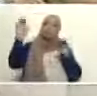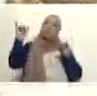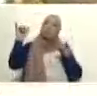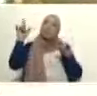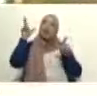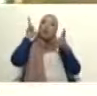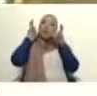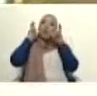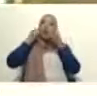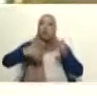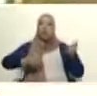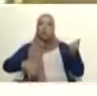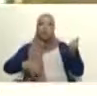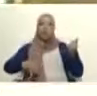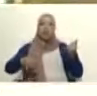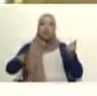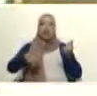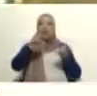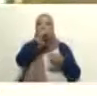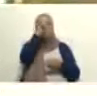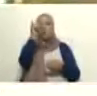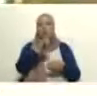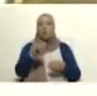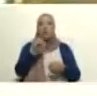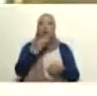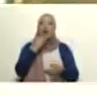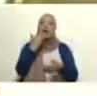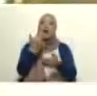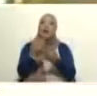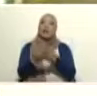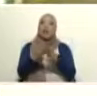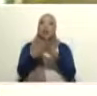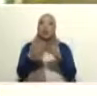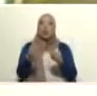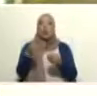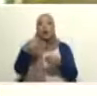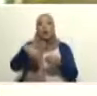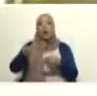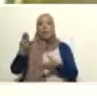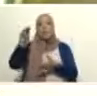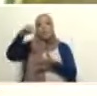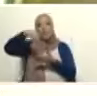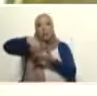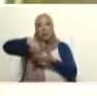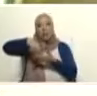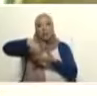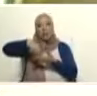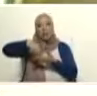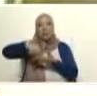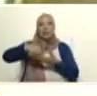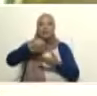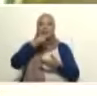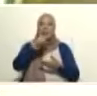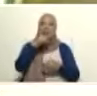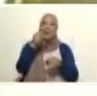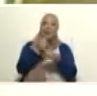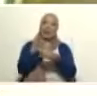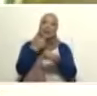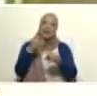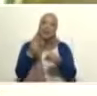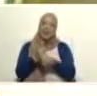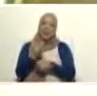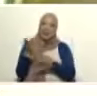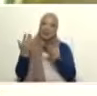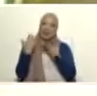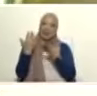gaita. Les doy las gracias a ustedes en Ocumare del Tuy por recibirme. Pronto